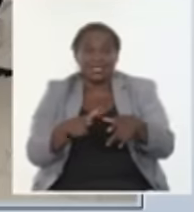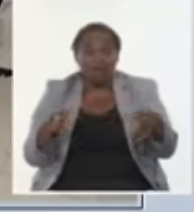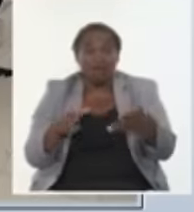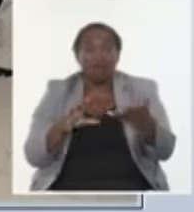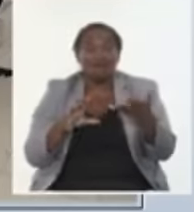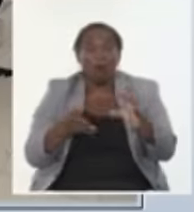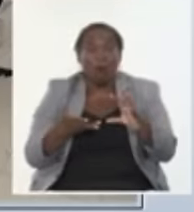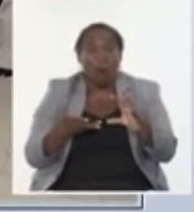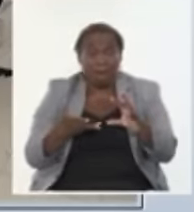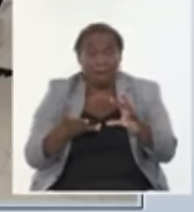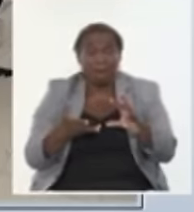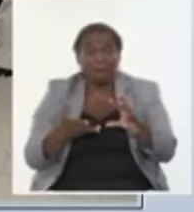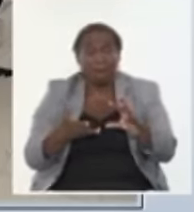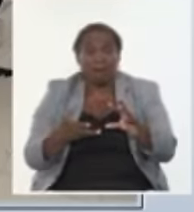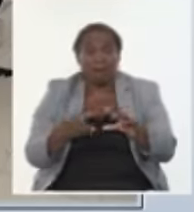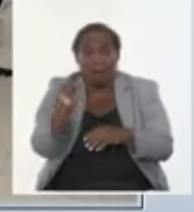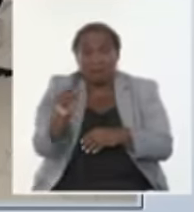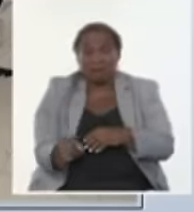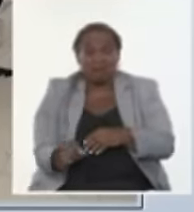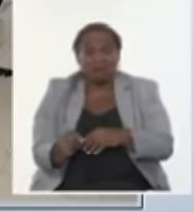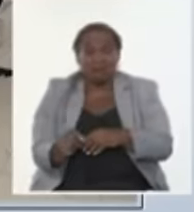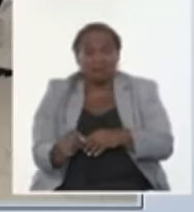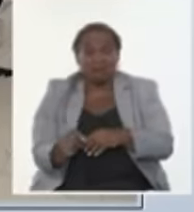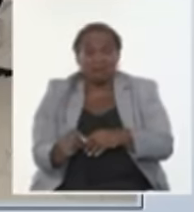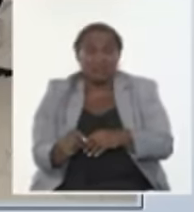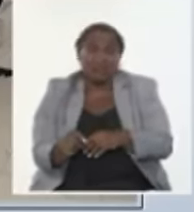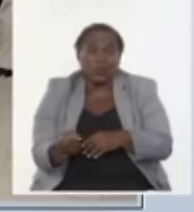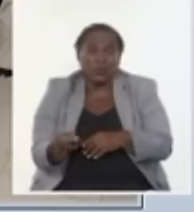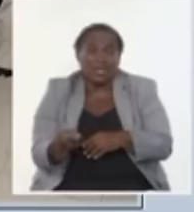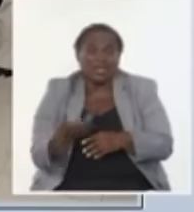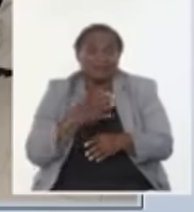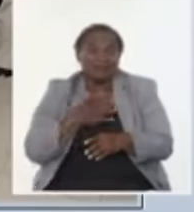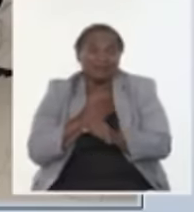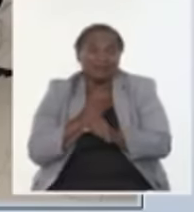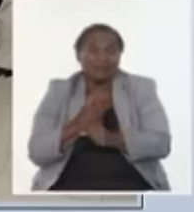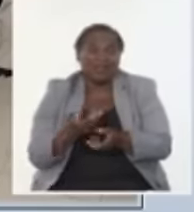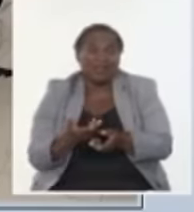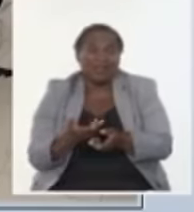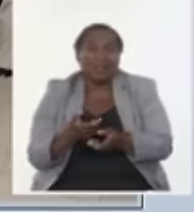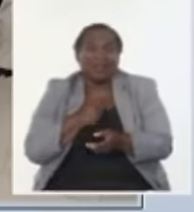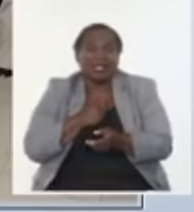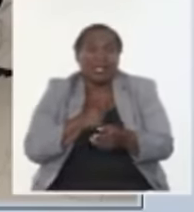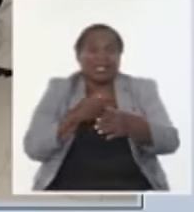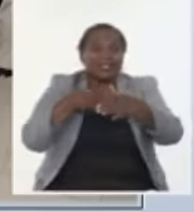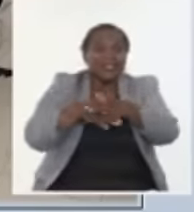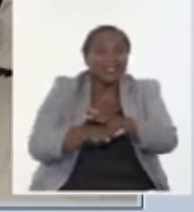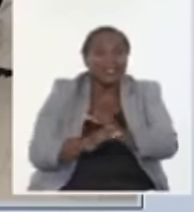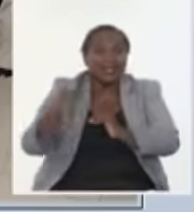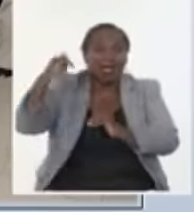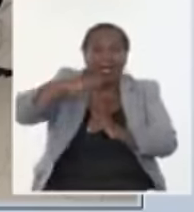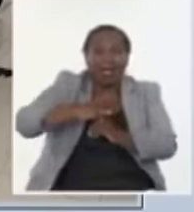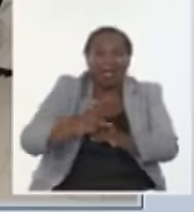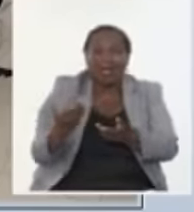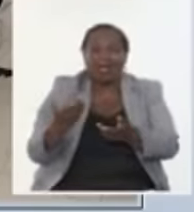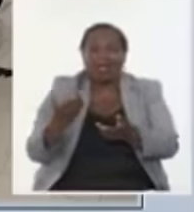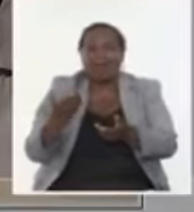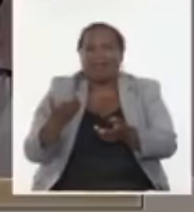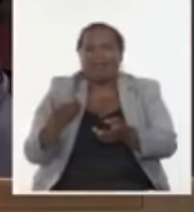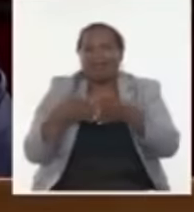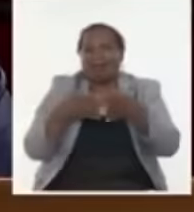maneras que intentan las personas inescrupulosas que se dedican a ello a intentar entrarla por la frontera, de las